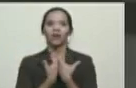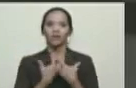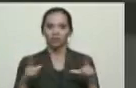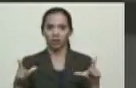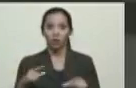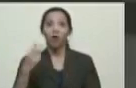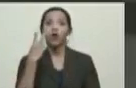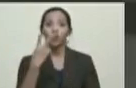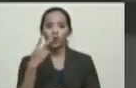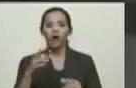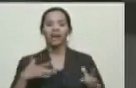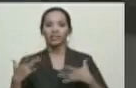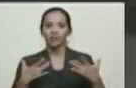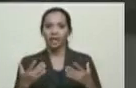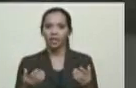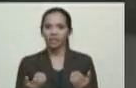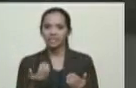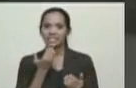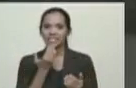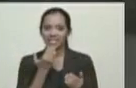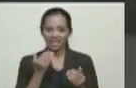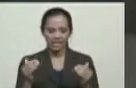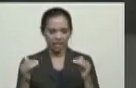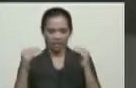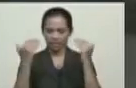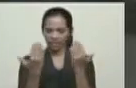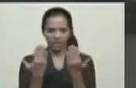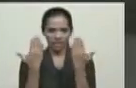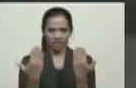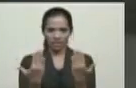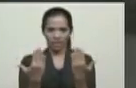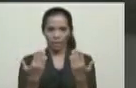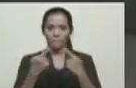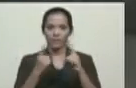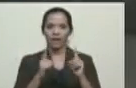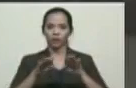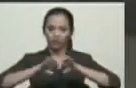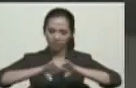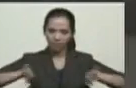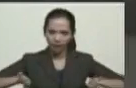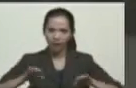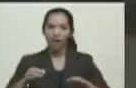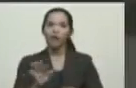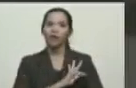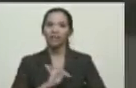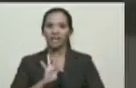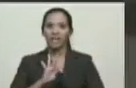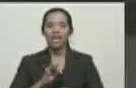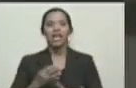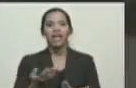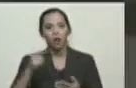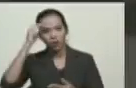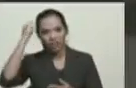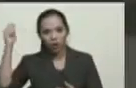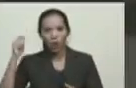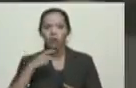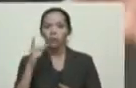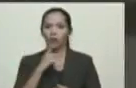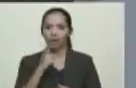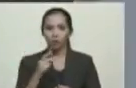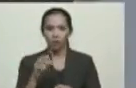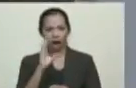Dos eventos muy cercanos, pero muy separados en lo teórico, en lo lógico y en lo político. Háblanos de esta